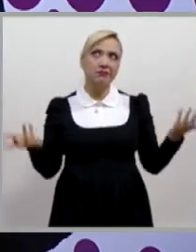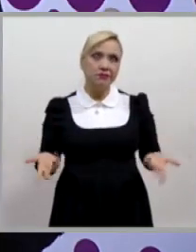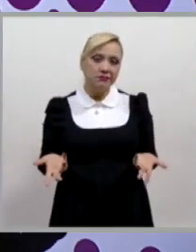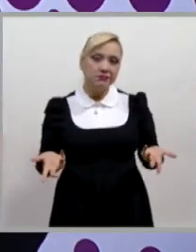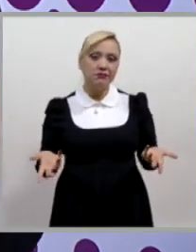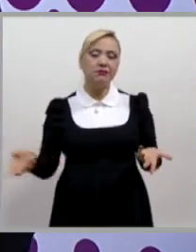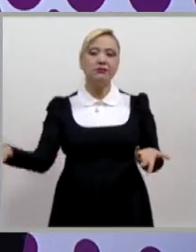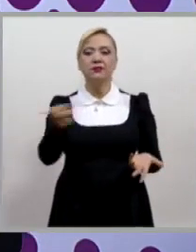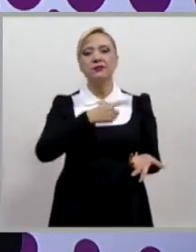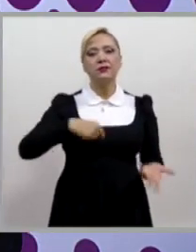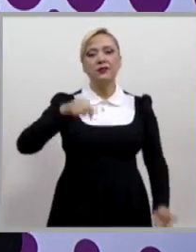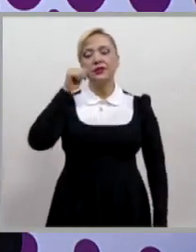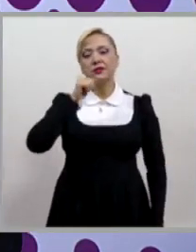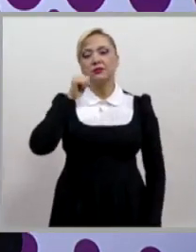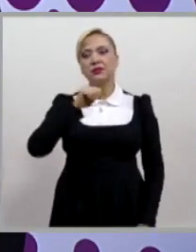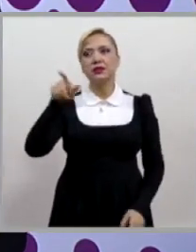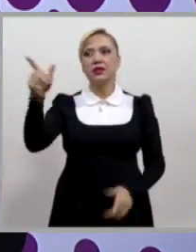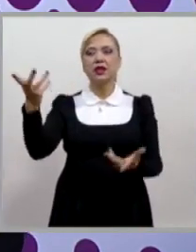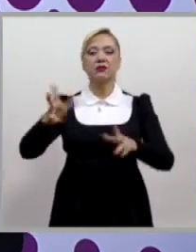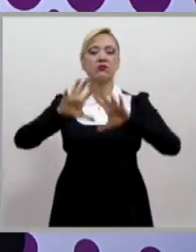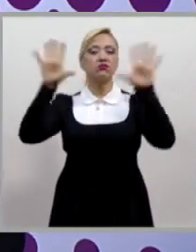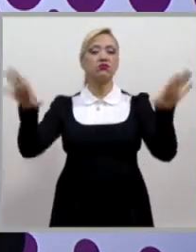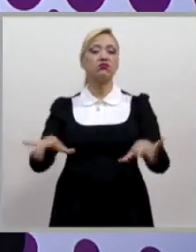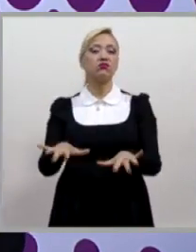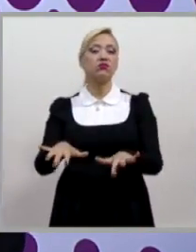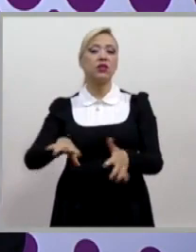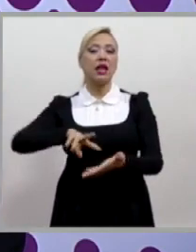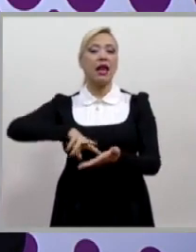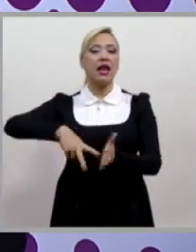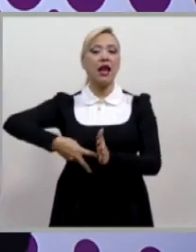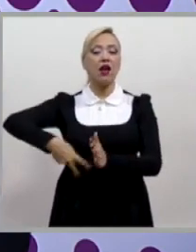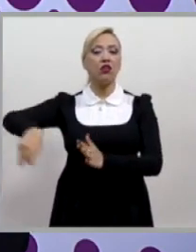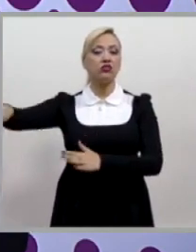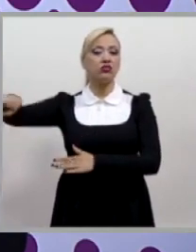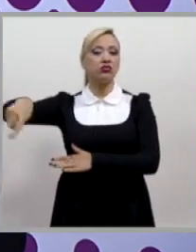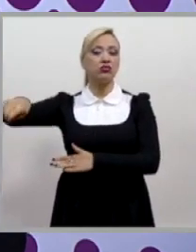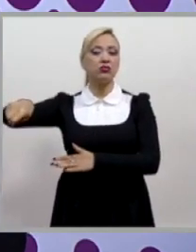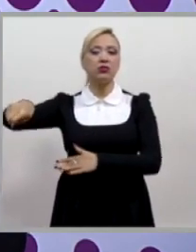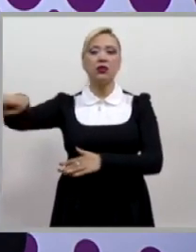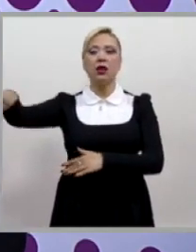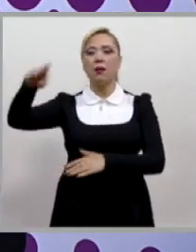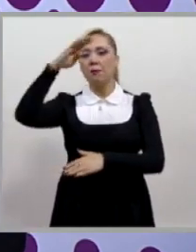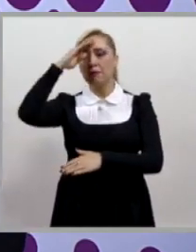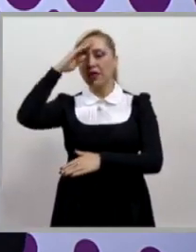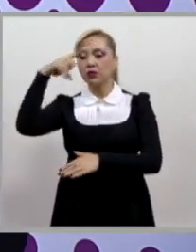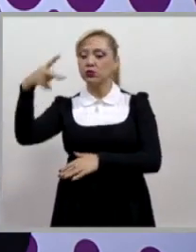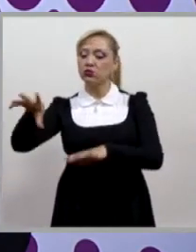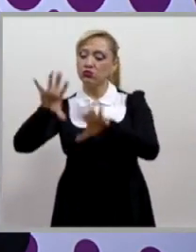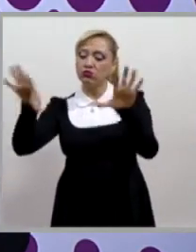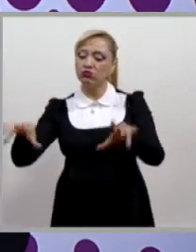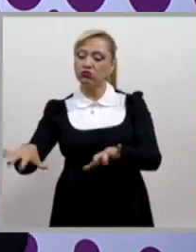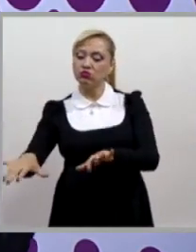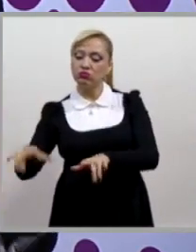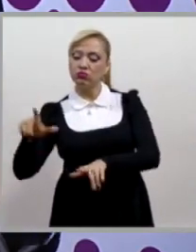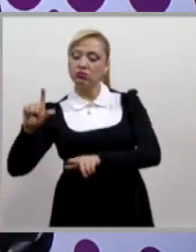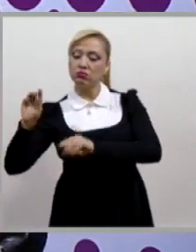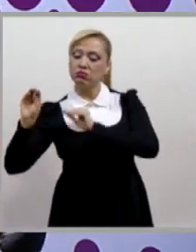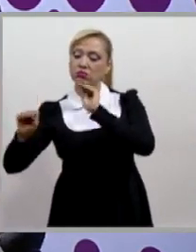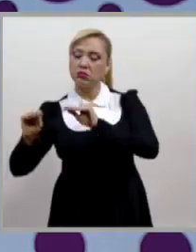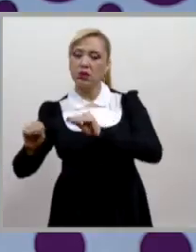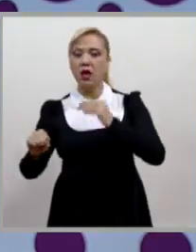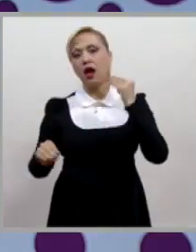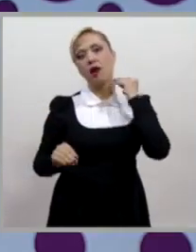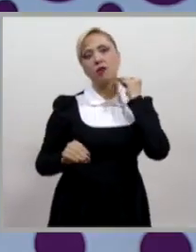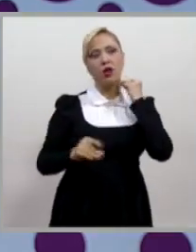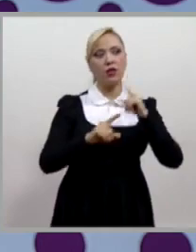los que realizan todo esto son informáticos que no son abogados, entonces piensan como informáticos. Es muy difícil tener un abogado